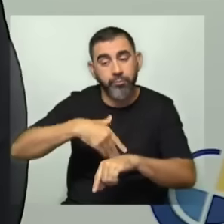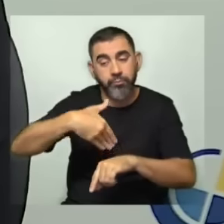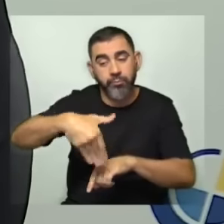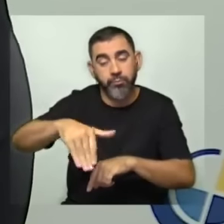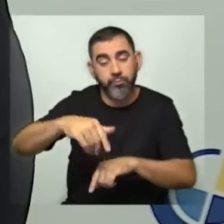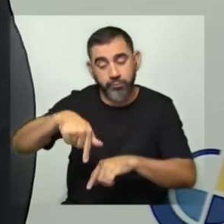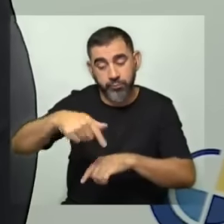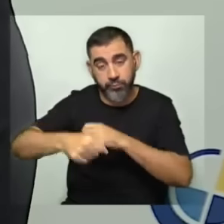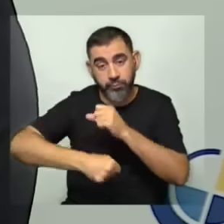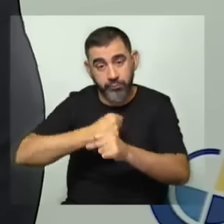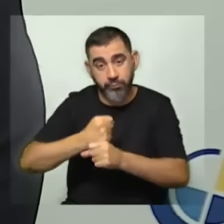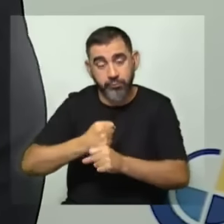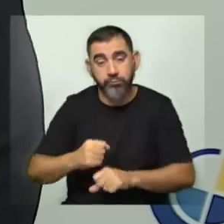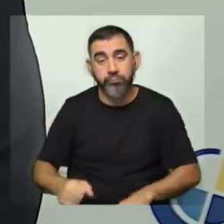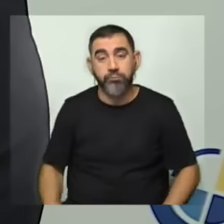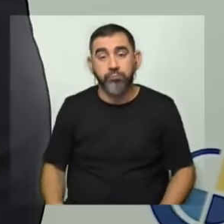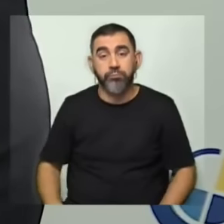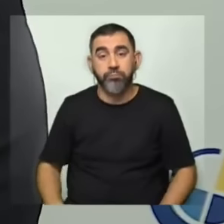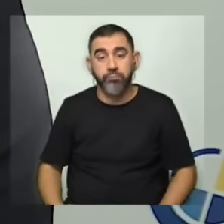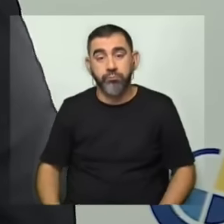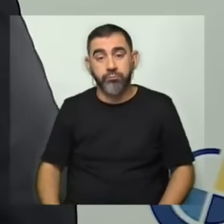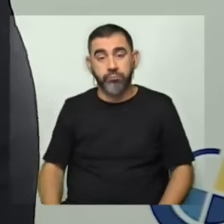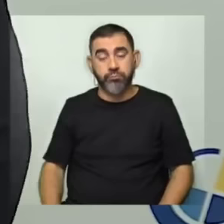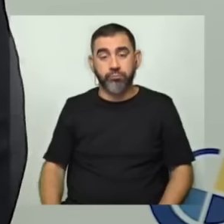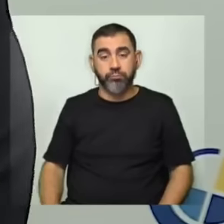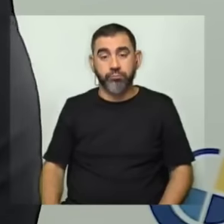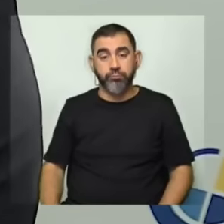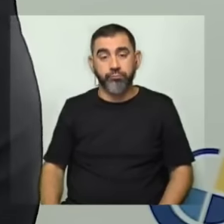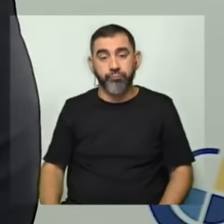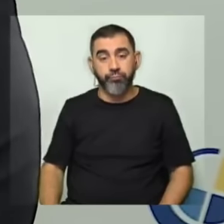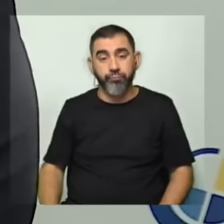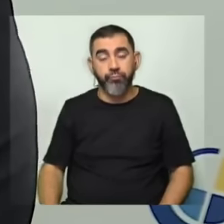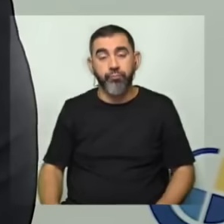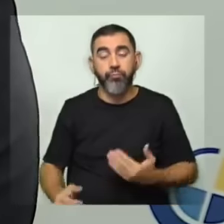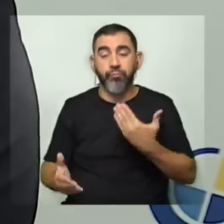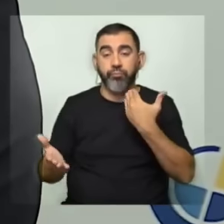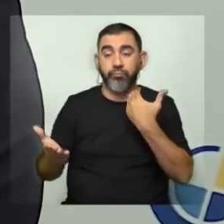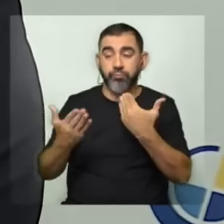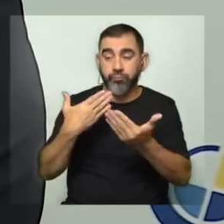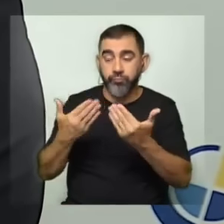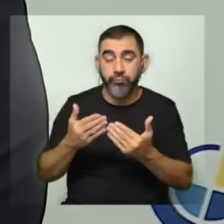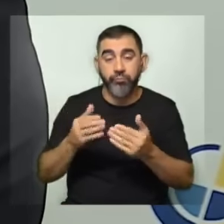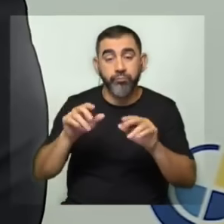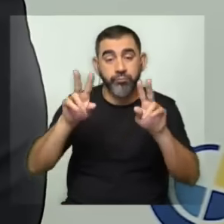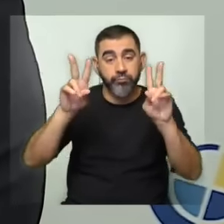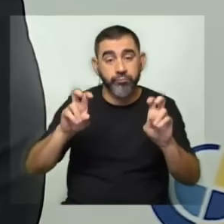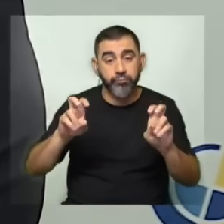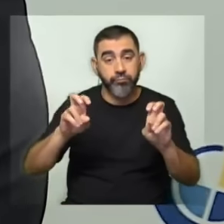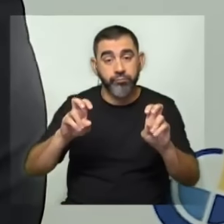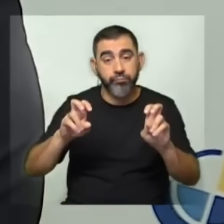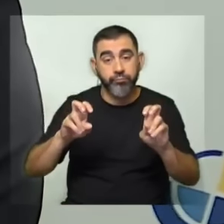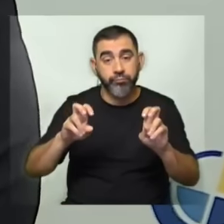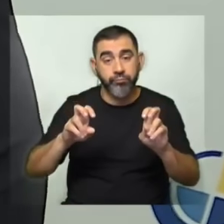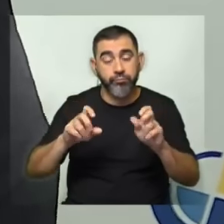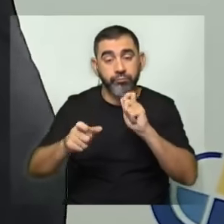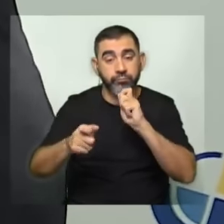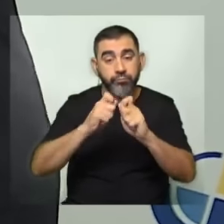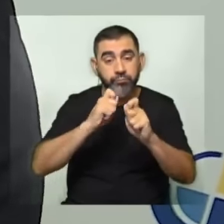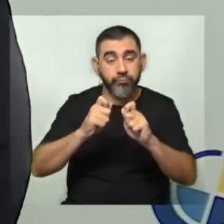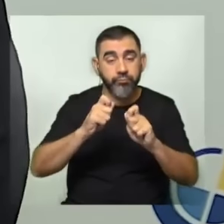en este año Bueno sí digamos este las las las conversaciones este tienen que ver con la realización de esta encuesta